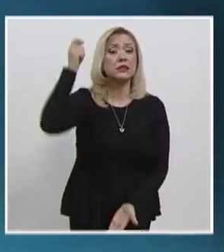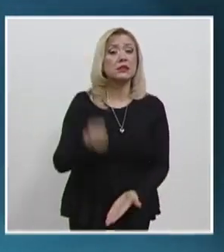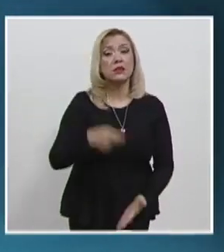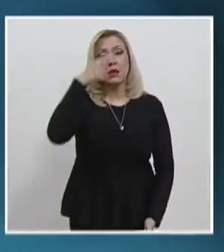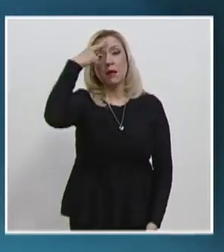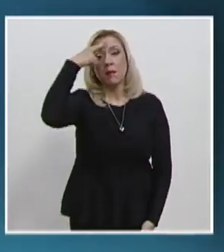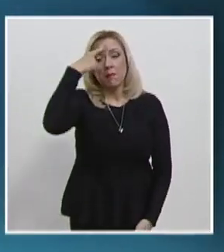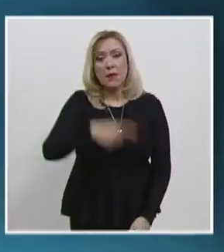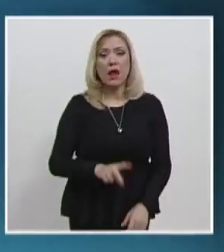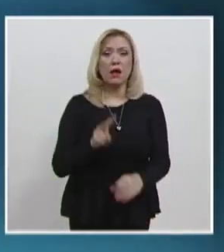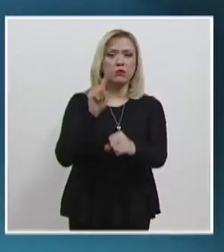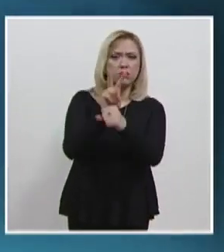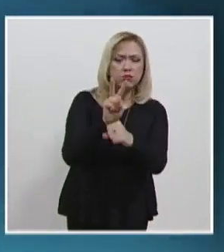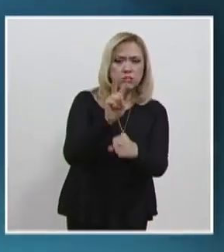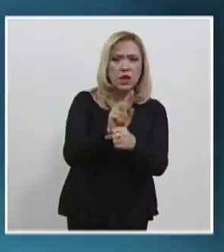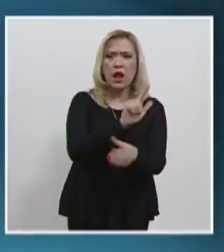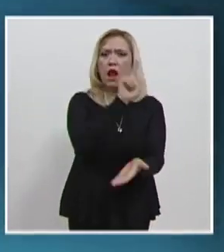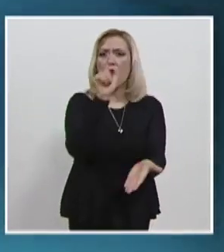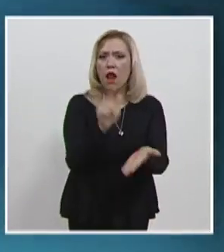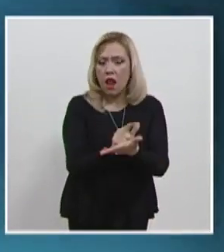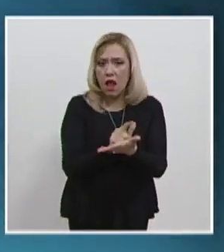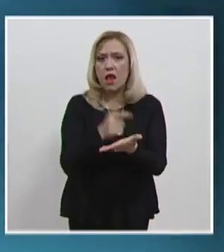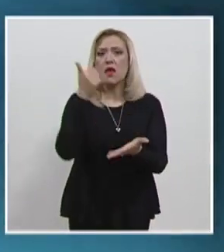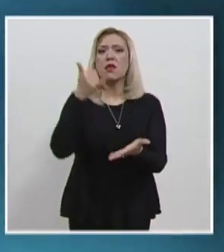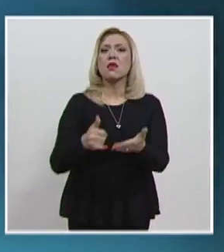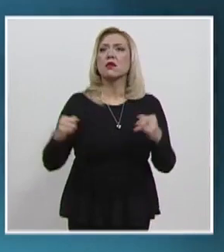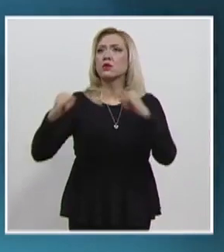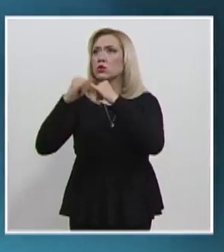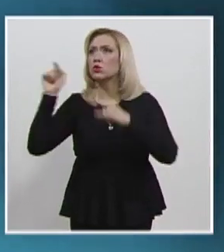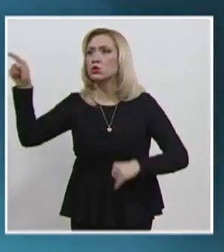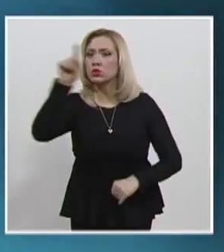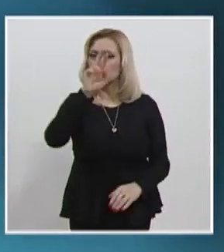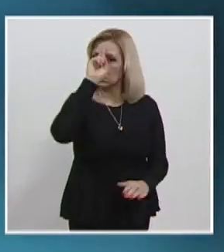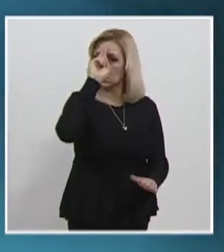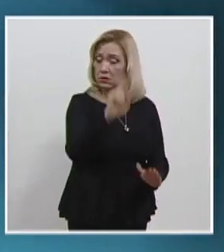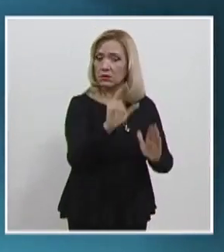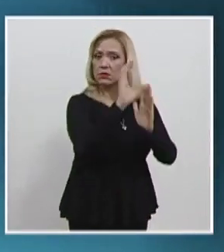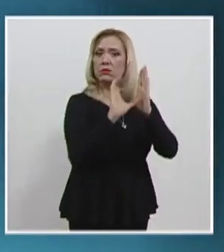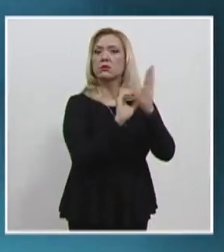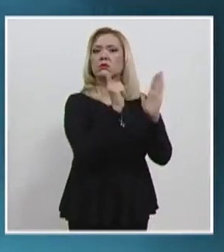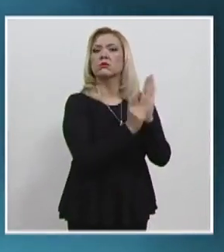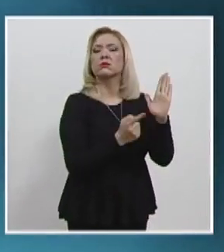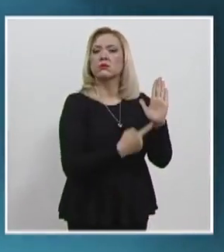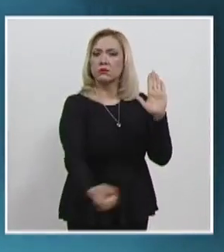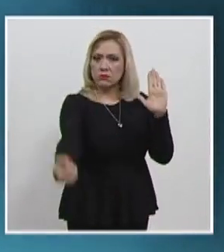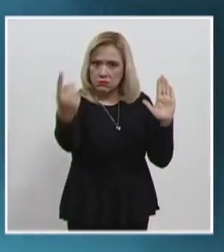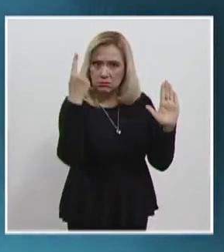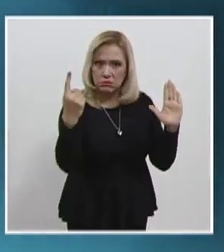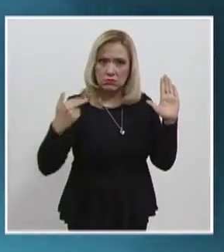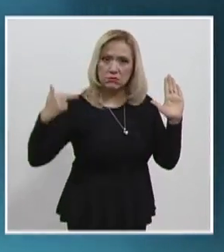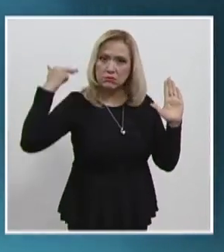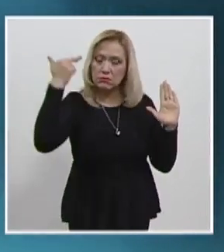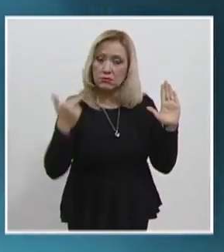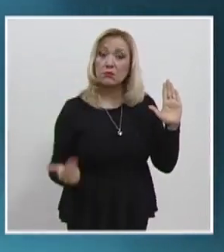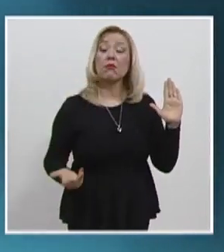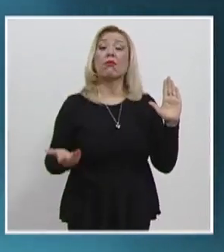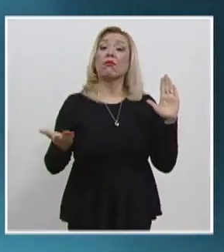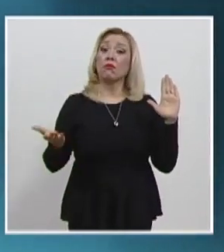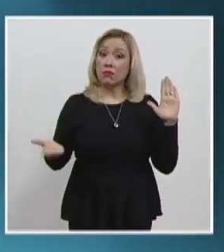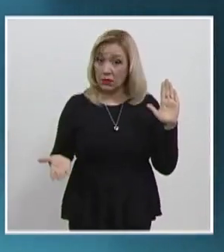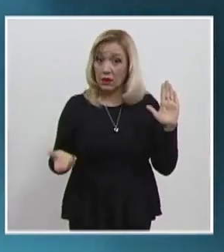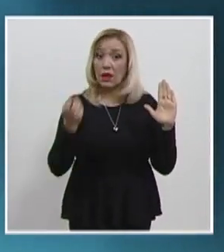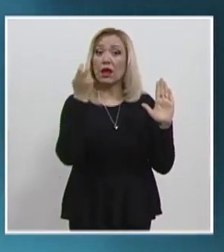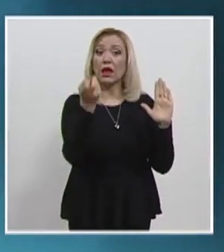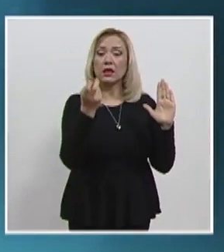que permiten vigilar que las leyes y los actos de autoridad se apeguen a la Constitución estos mecanismos son procesos que se